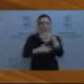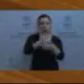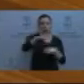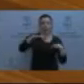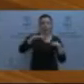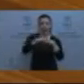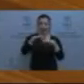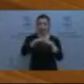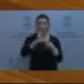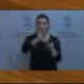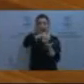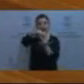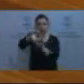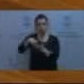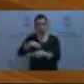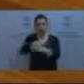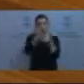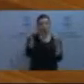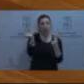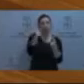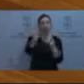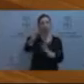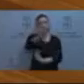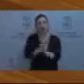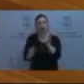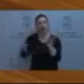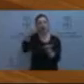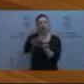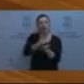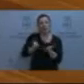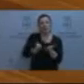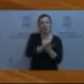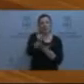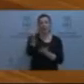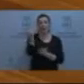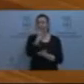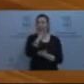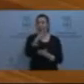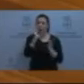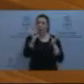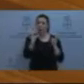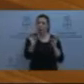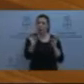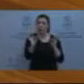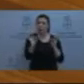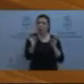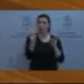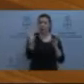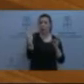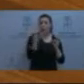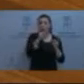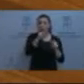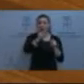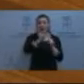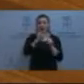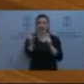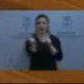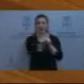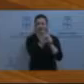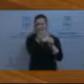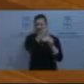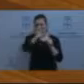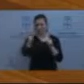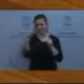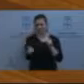centros públicos o la reordenación del mapa escolar, por el que pregunta, digo que los factores son varios. La